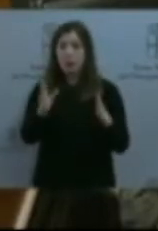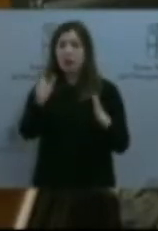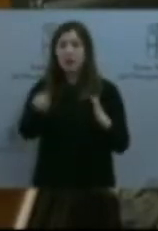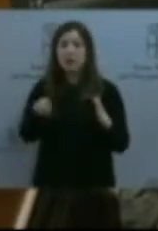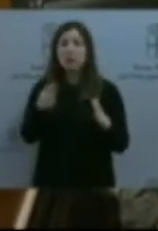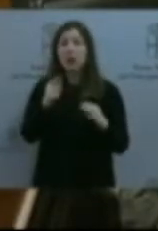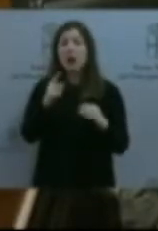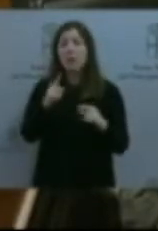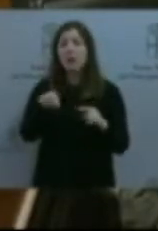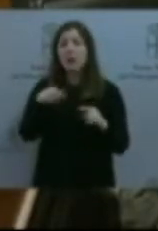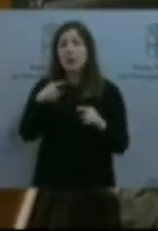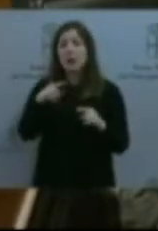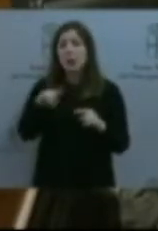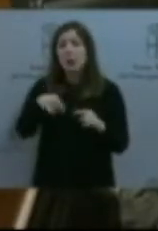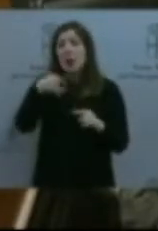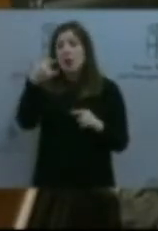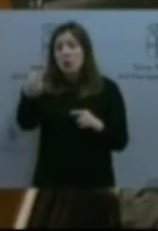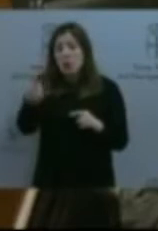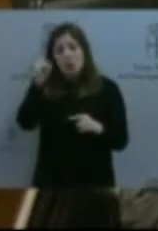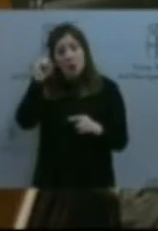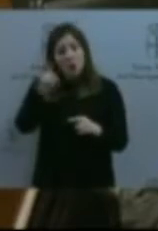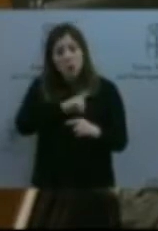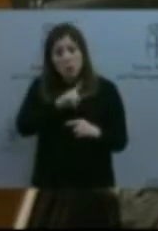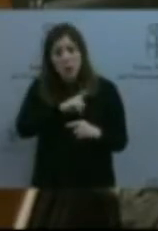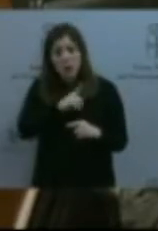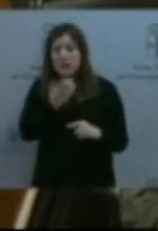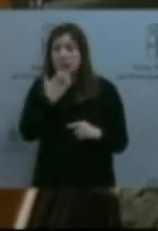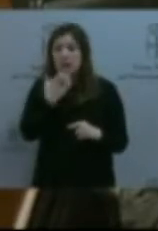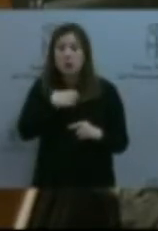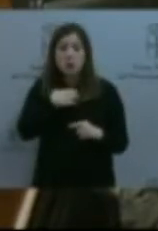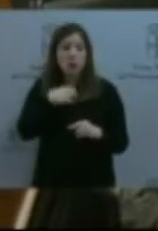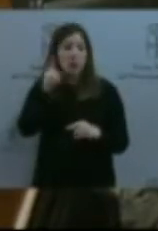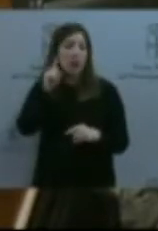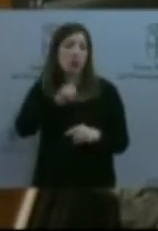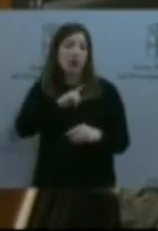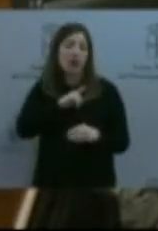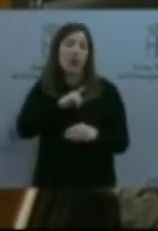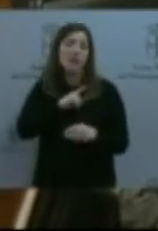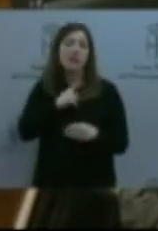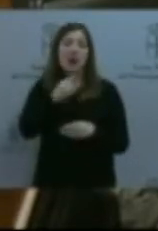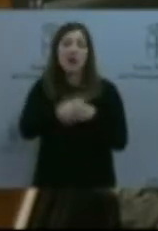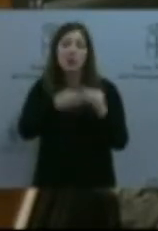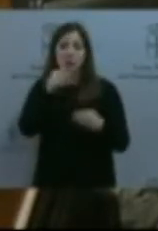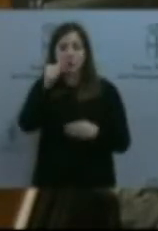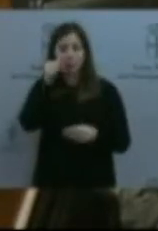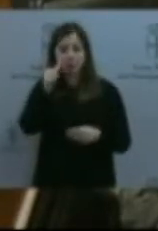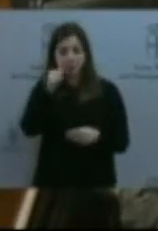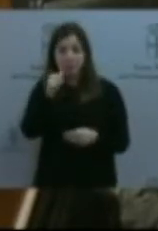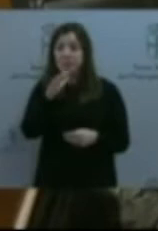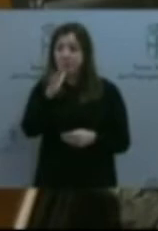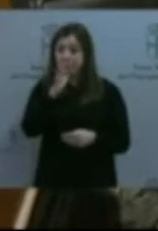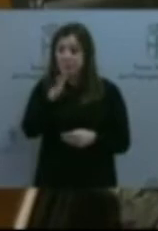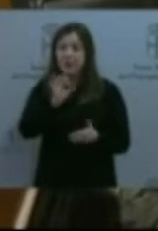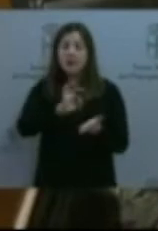parte de quien no las pudo realizar por encontrarse embarazada. Por todo ello, el Servicio de Salud tiene como objetivo